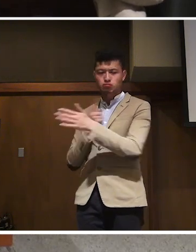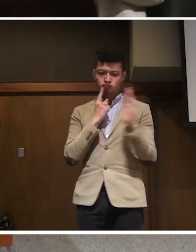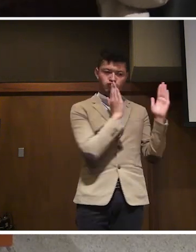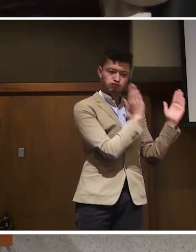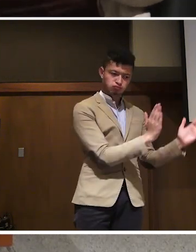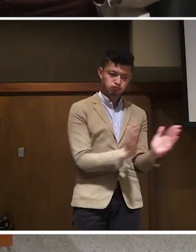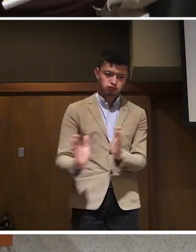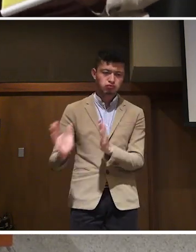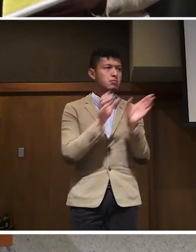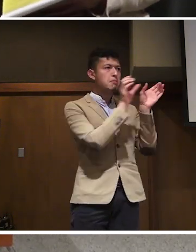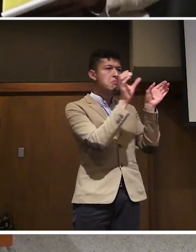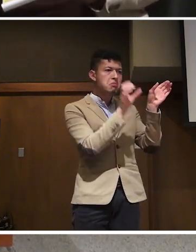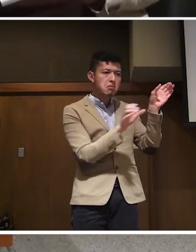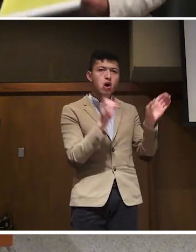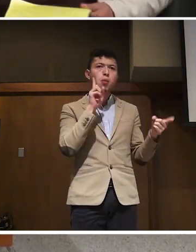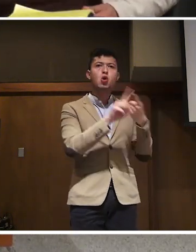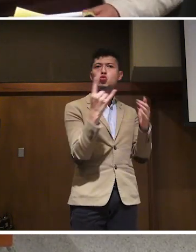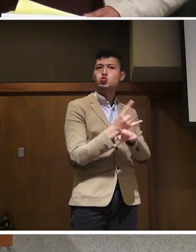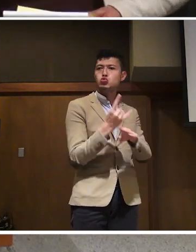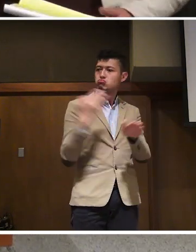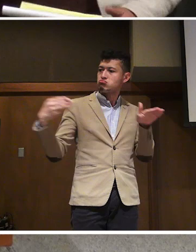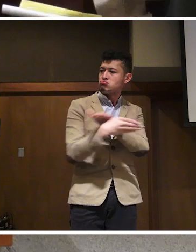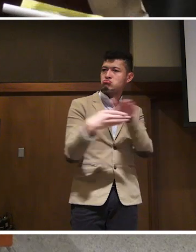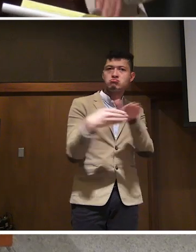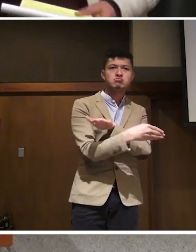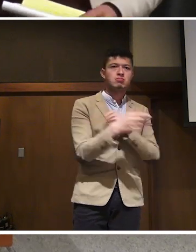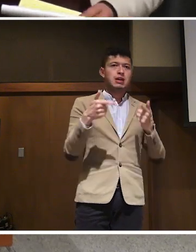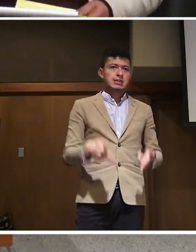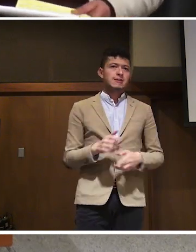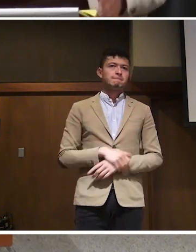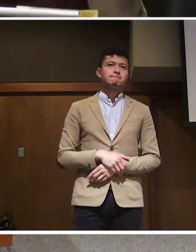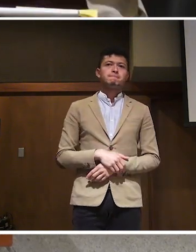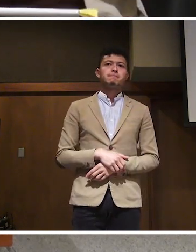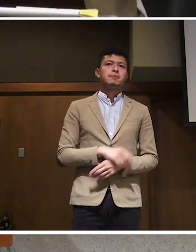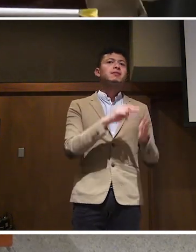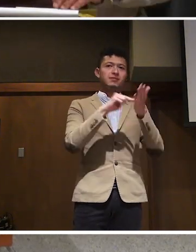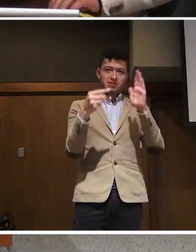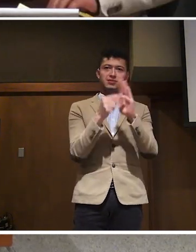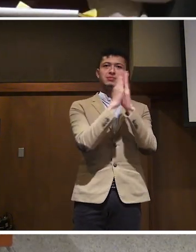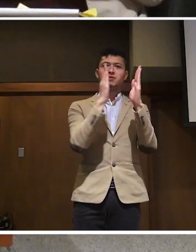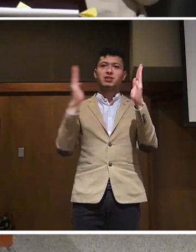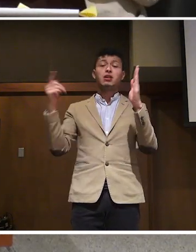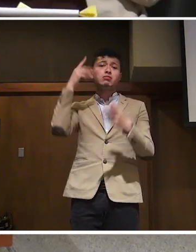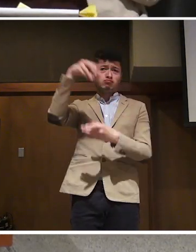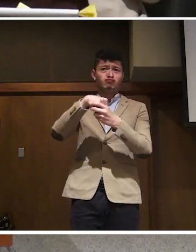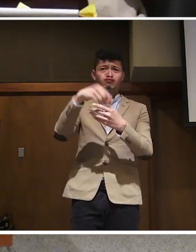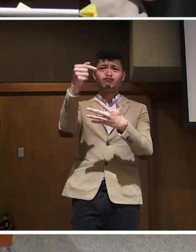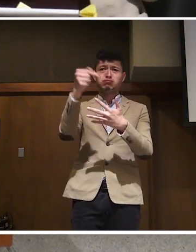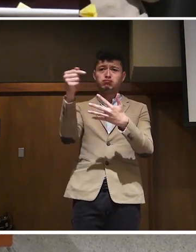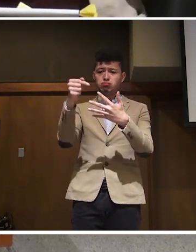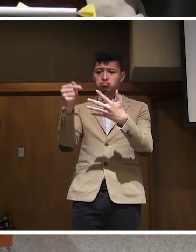dispuestos para su uso. Allí hay varios elementos que normalmente se